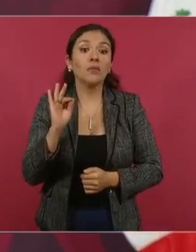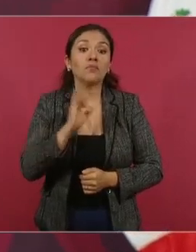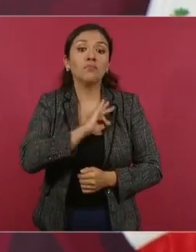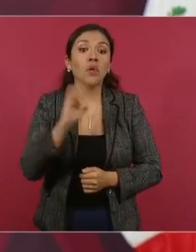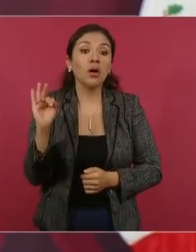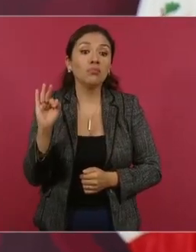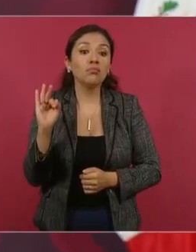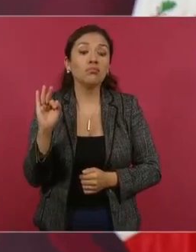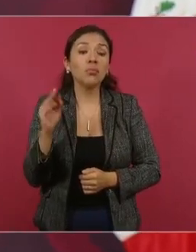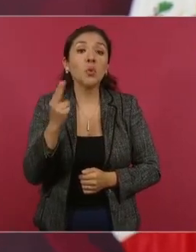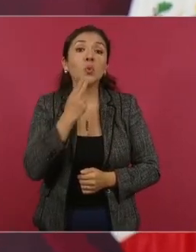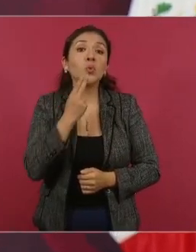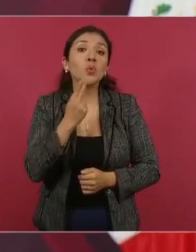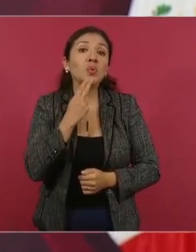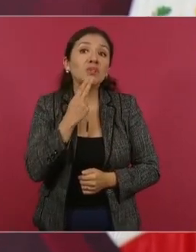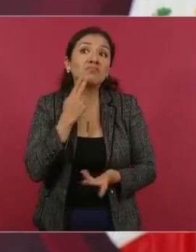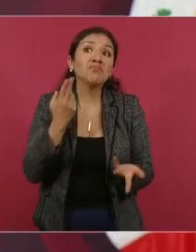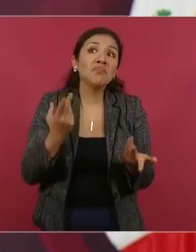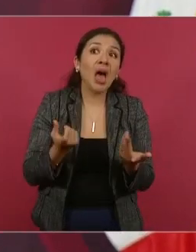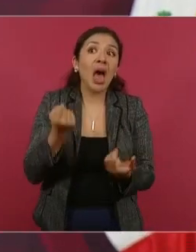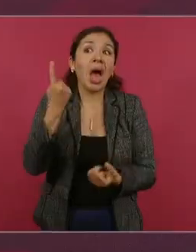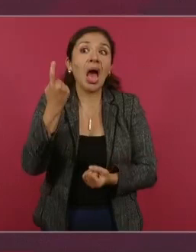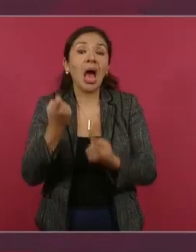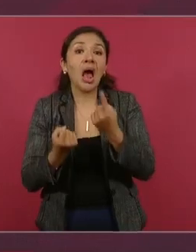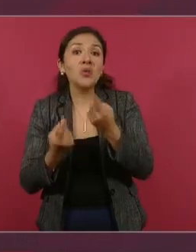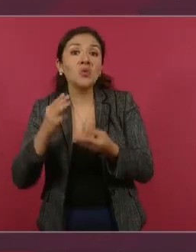pues una excusa